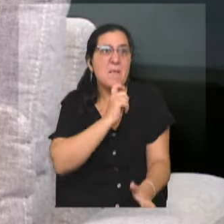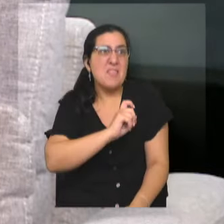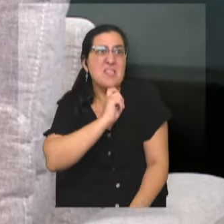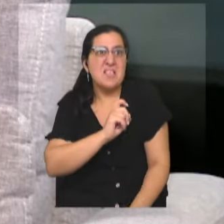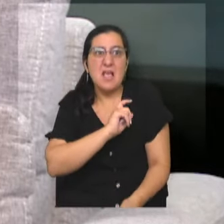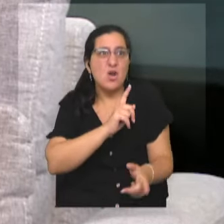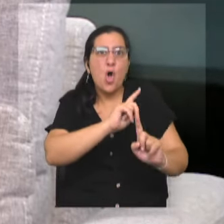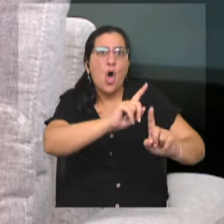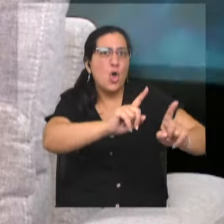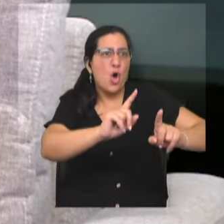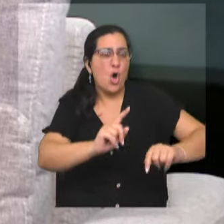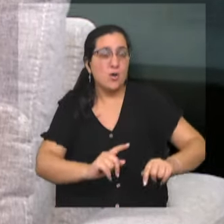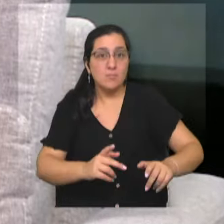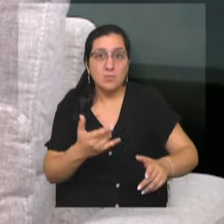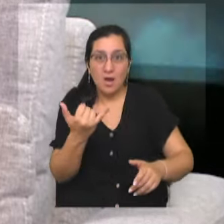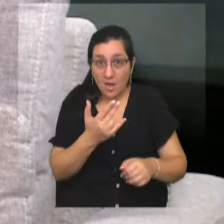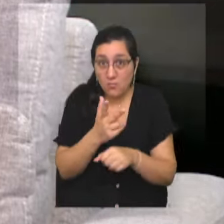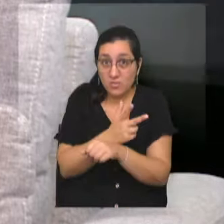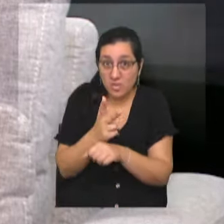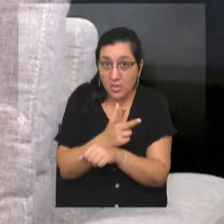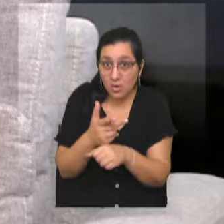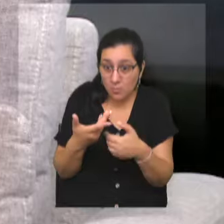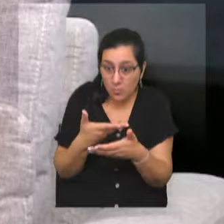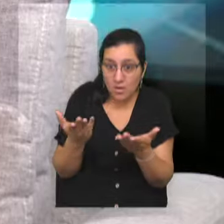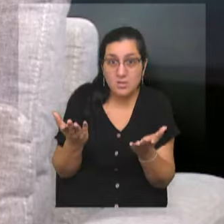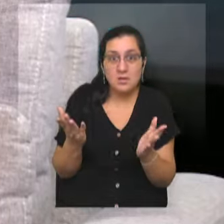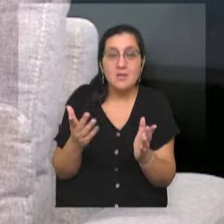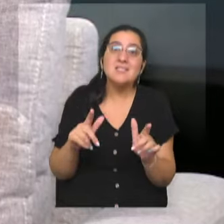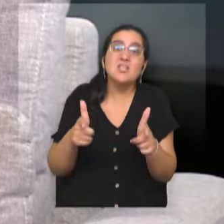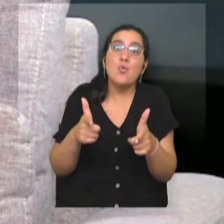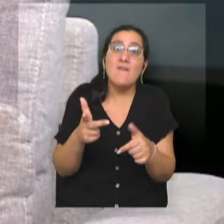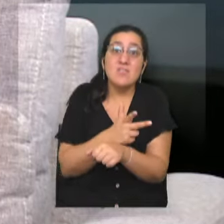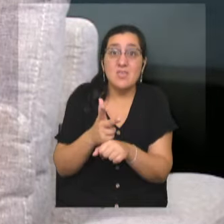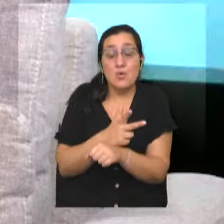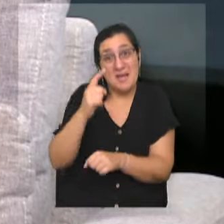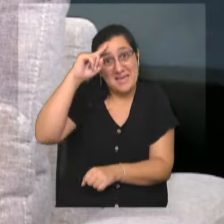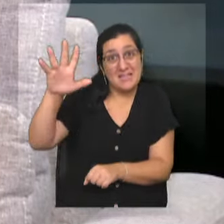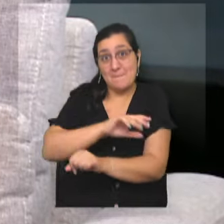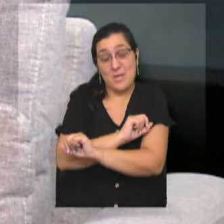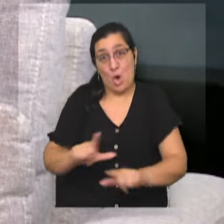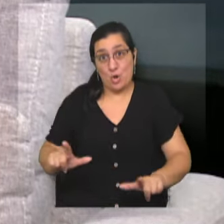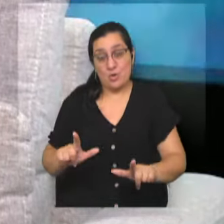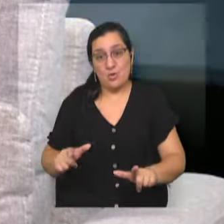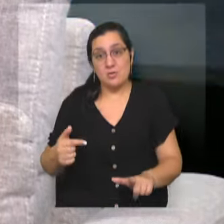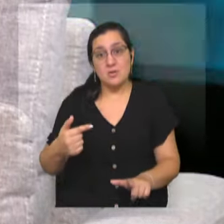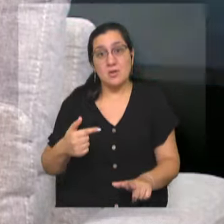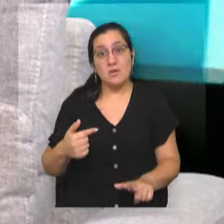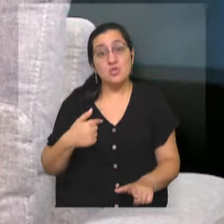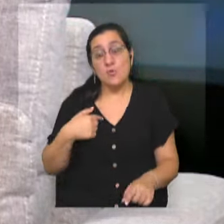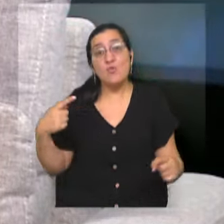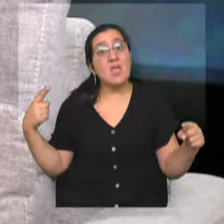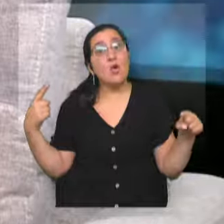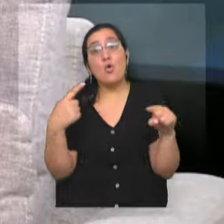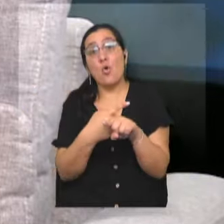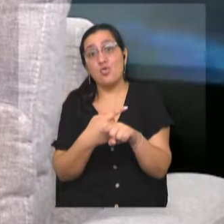no te pasó eso, no es así, estás inventando. Cuando no hay video, menos te van a creer. Entonces, mi descarga es en contra de eso, de